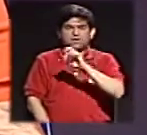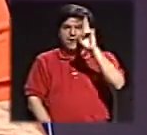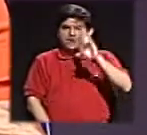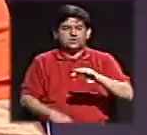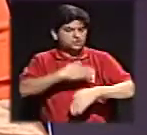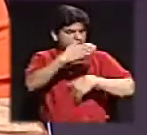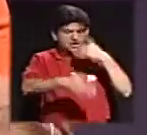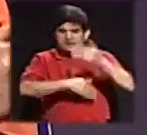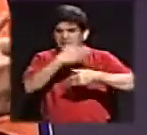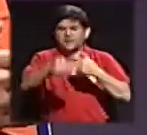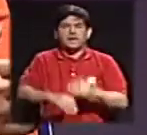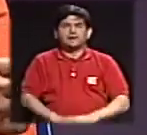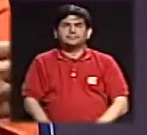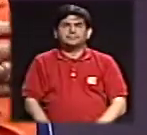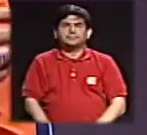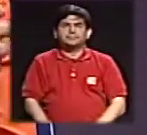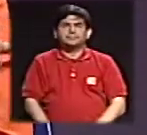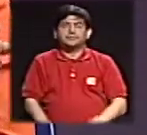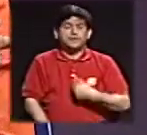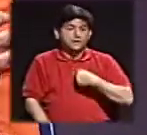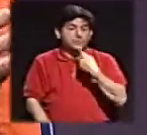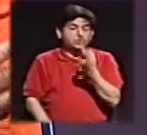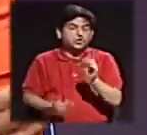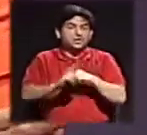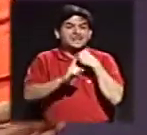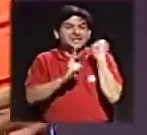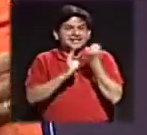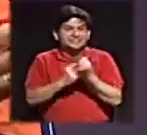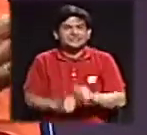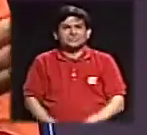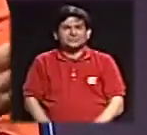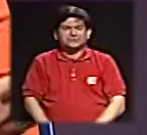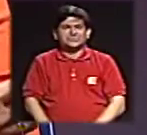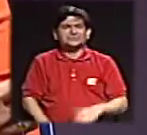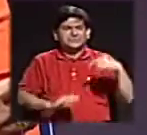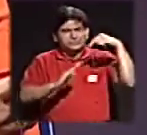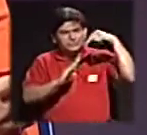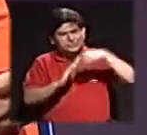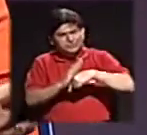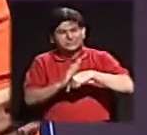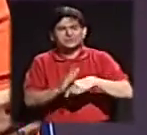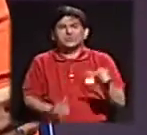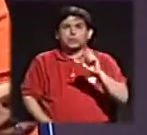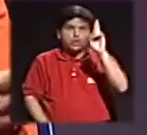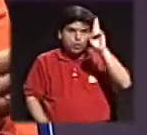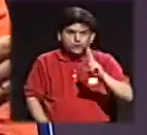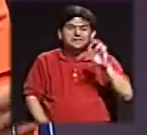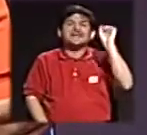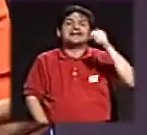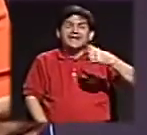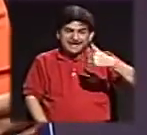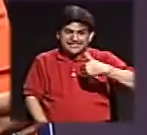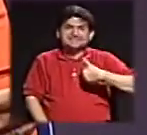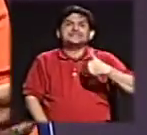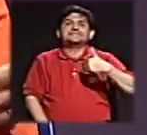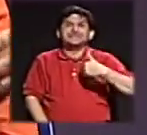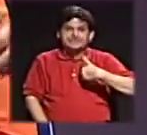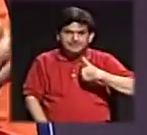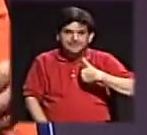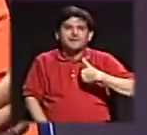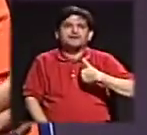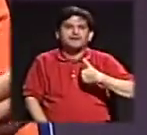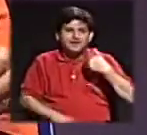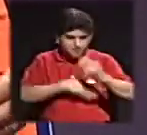¿verdad? Entonces, pues yo diría que una situación grave, ¿verdad? que Costa Rica, sí teniendo